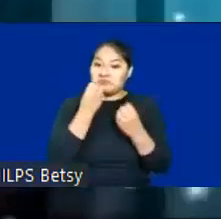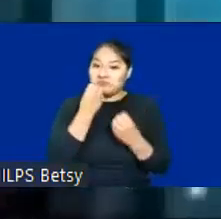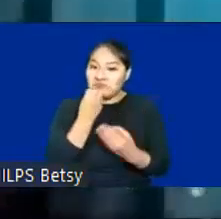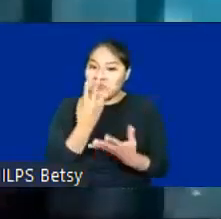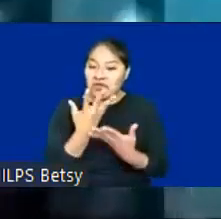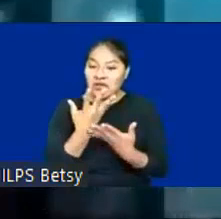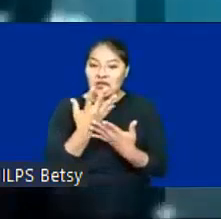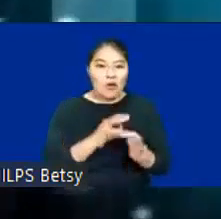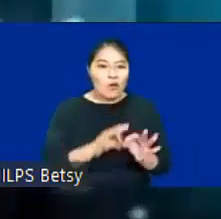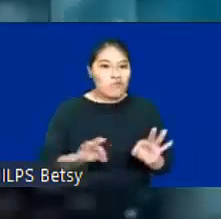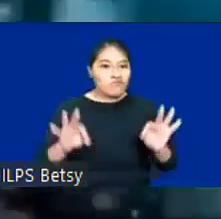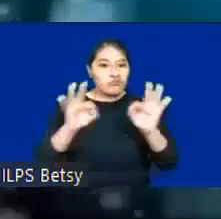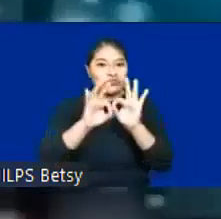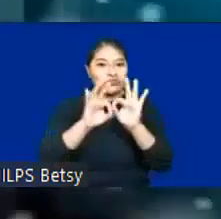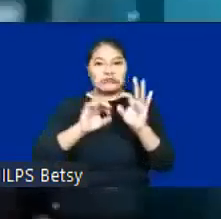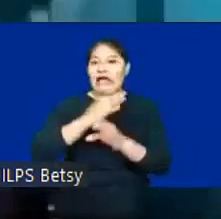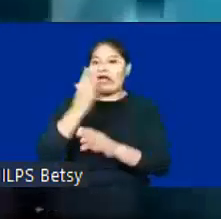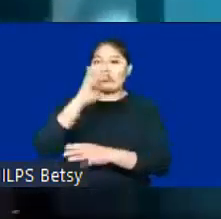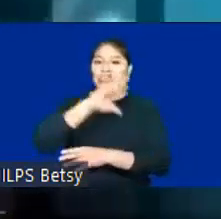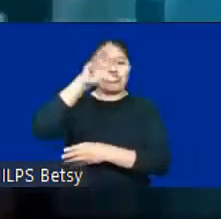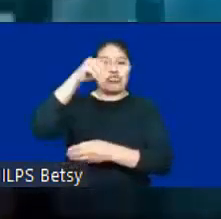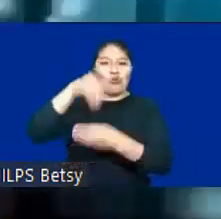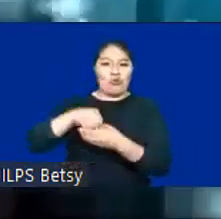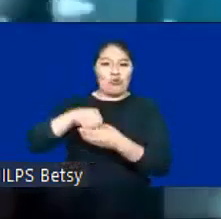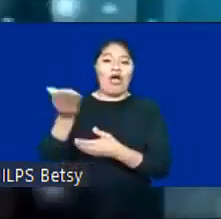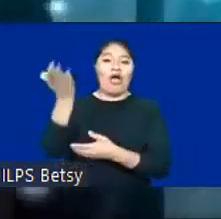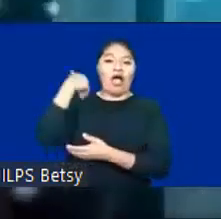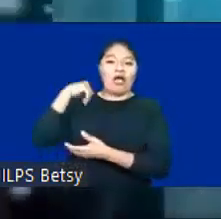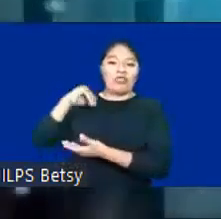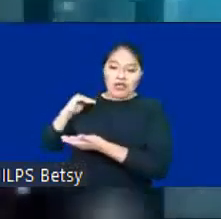esta plataforma. Y pasamos